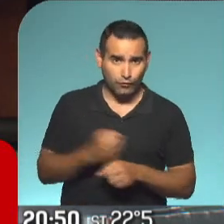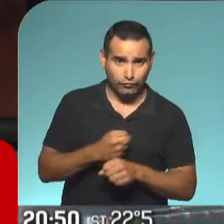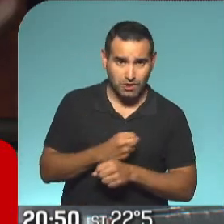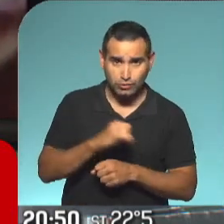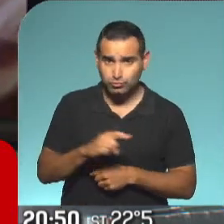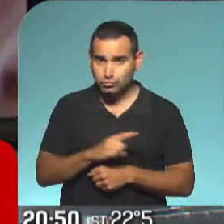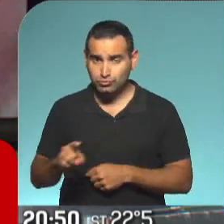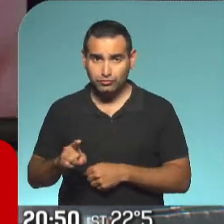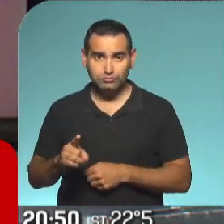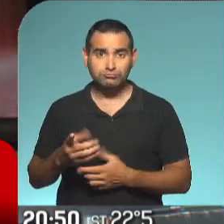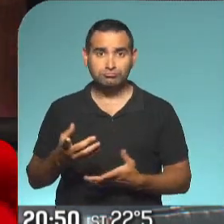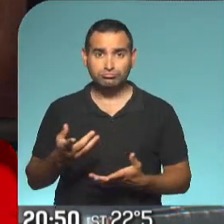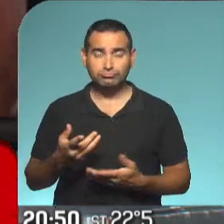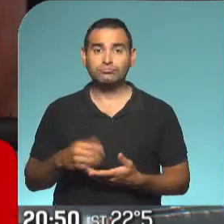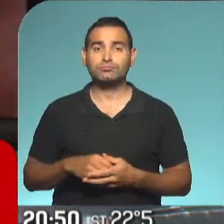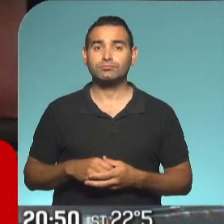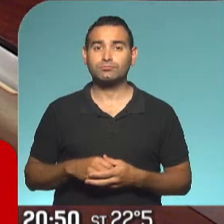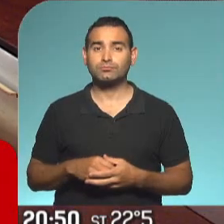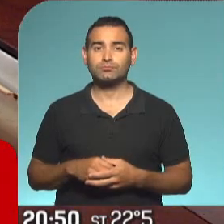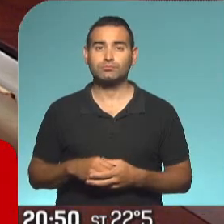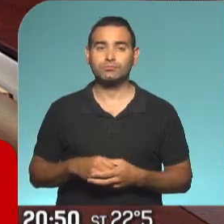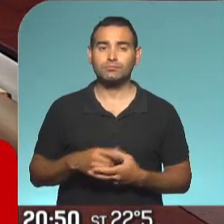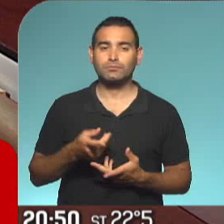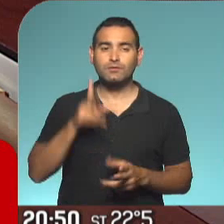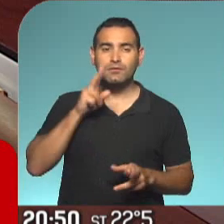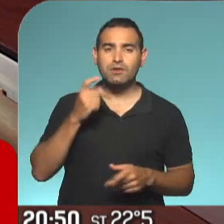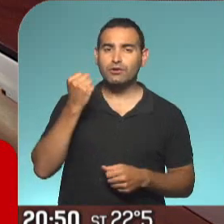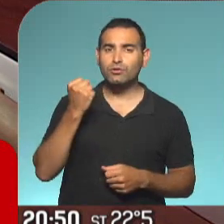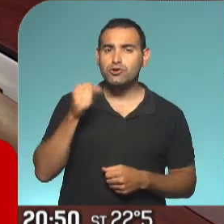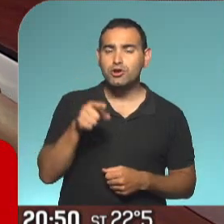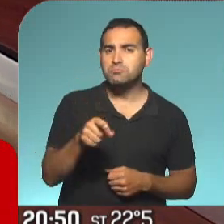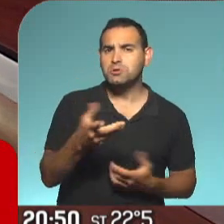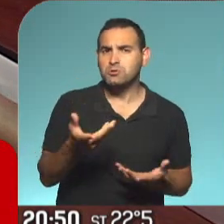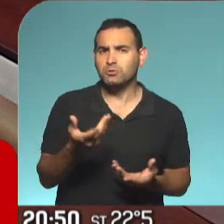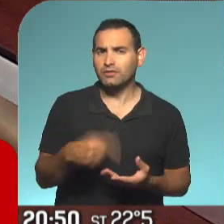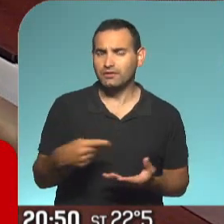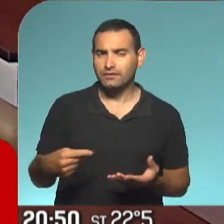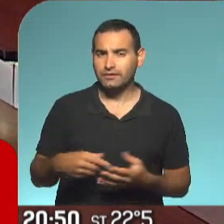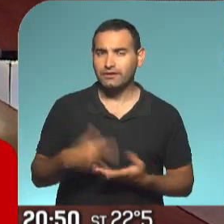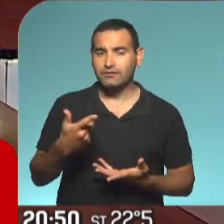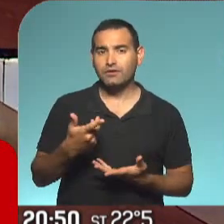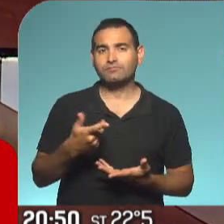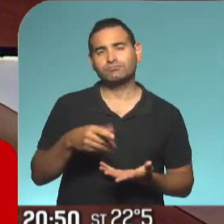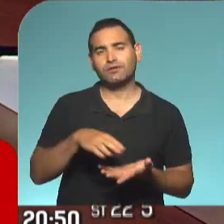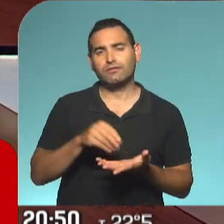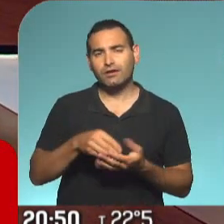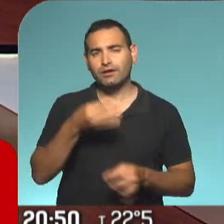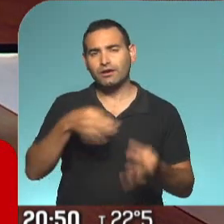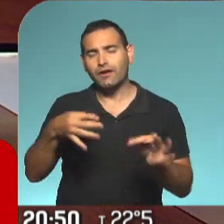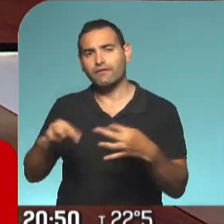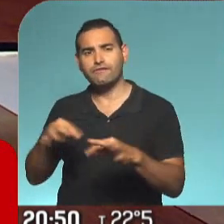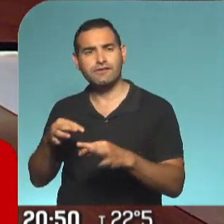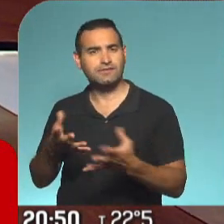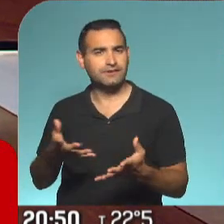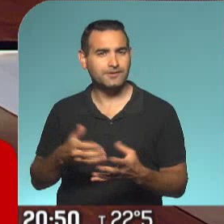sabes si realmente fue así, con alguna política económica que ha tenido ese gobierno, de ceder ante algunas cosas para poder